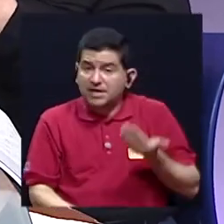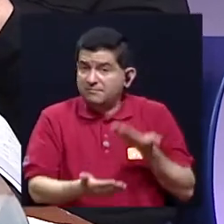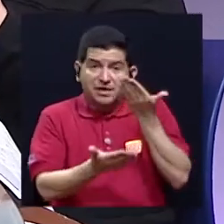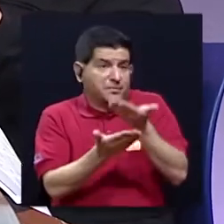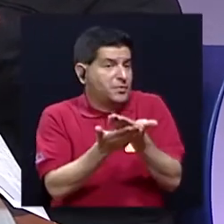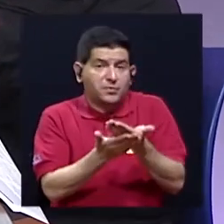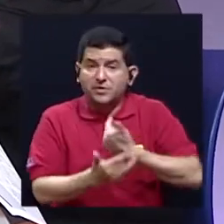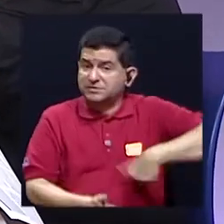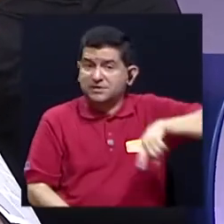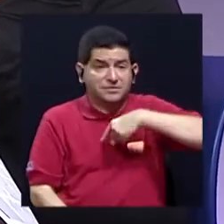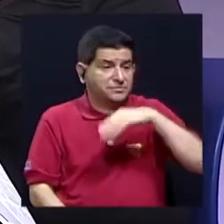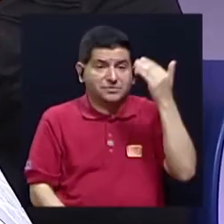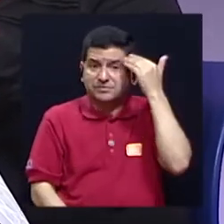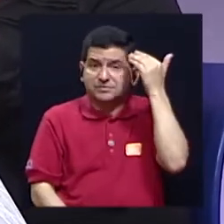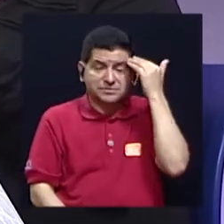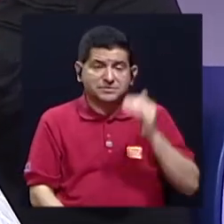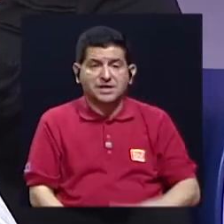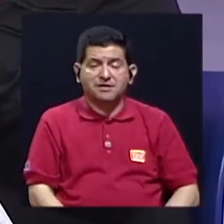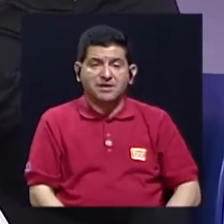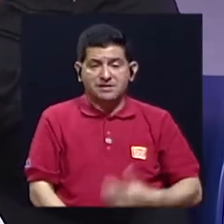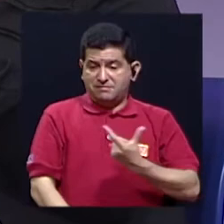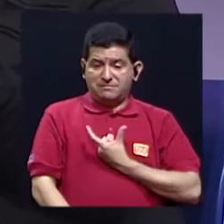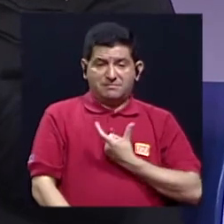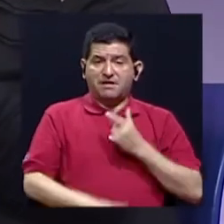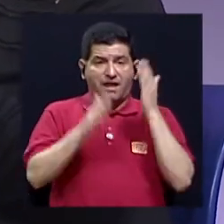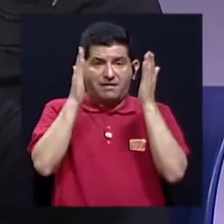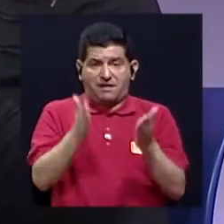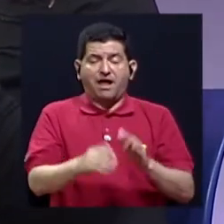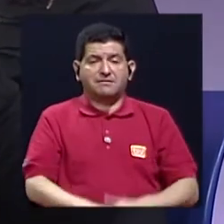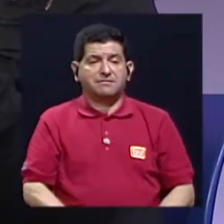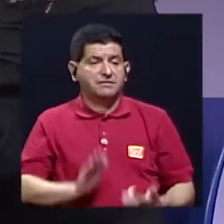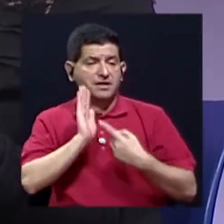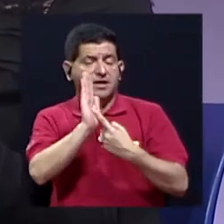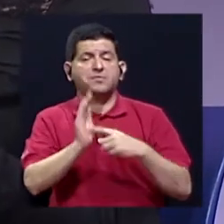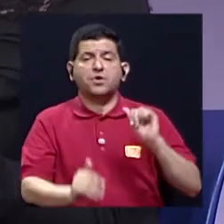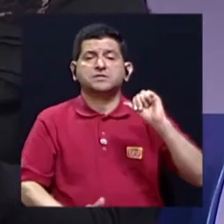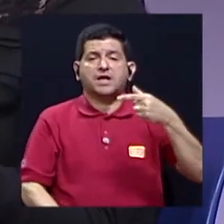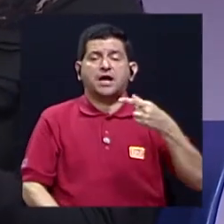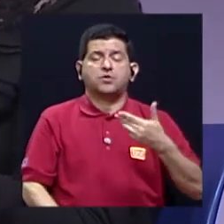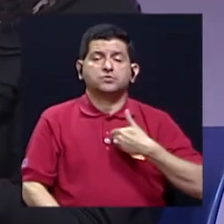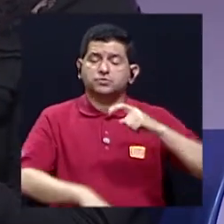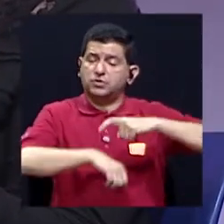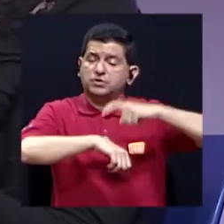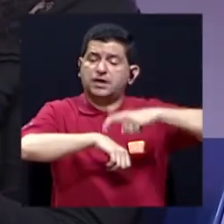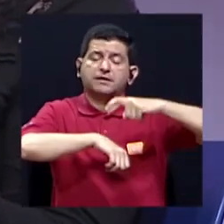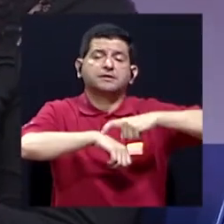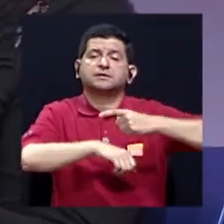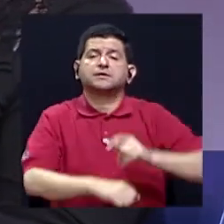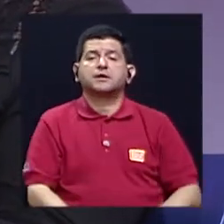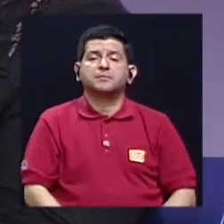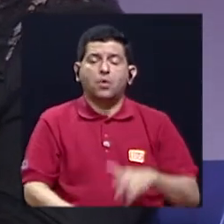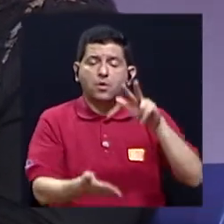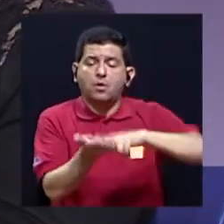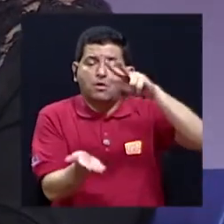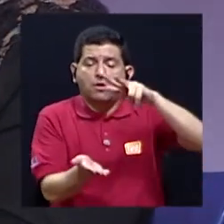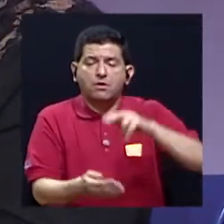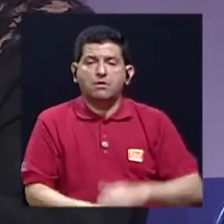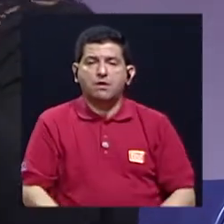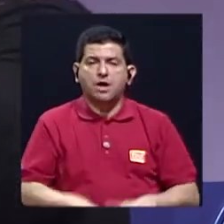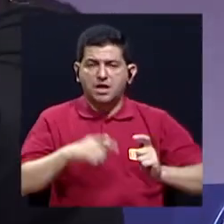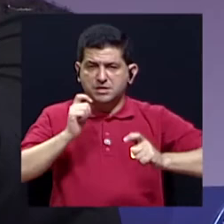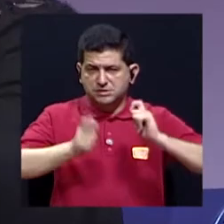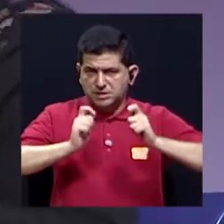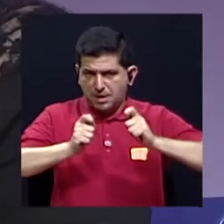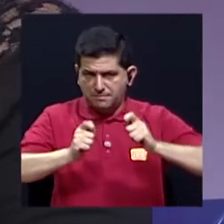propuesta, ninguna de nosotros sabe la propuesta del señor alcalde, ¿verdad? Que nos presente en agosto y que tenemos tiempo para... aprobar en